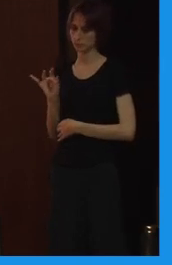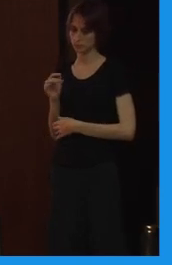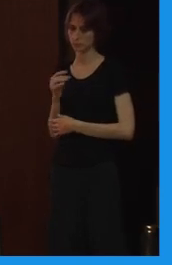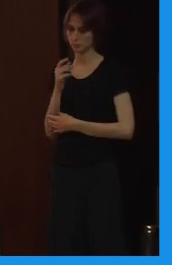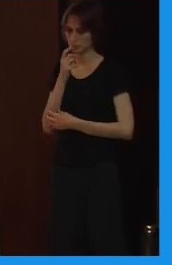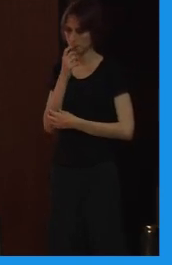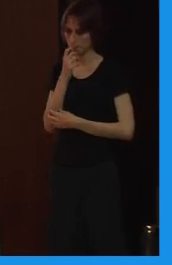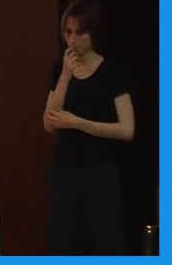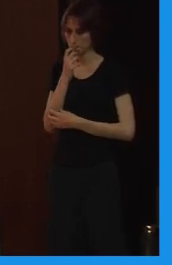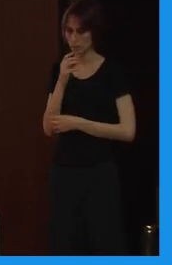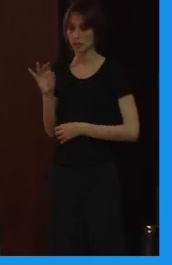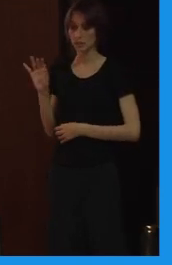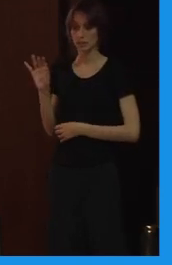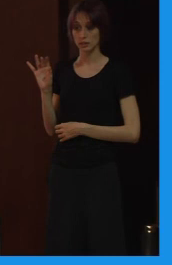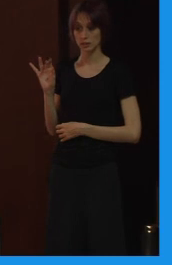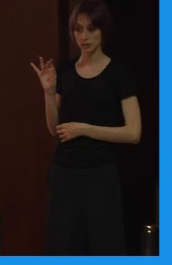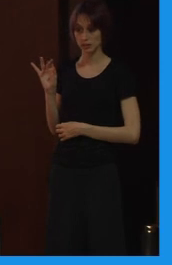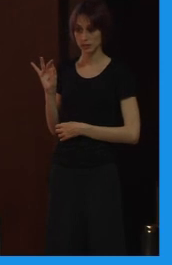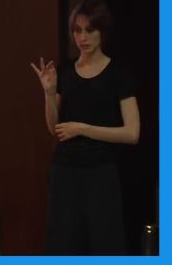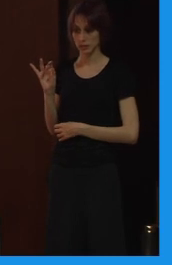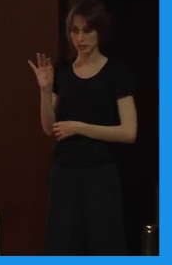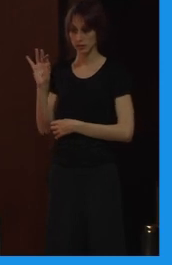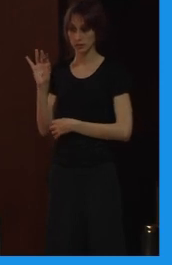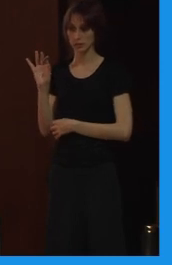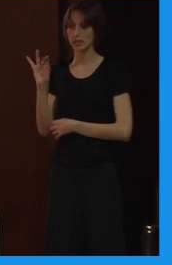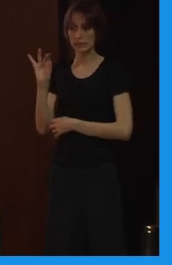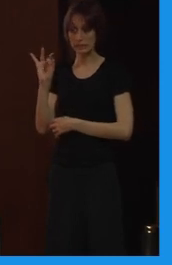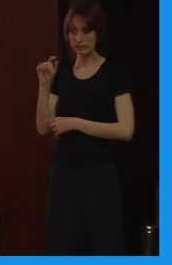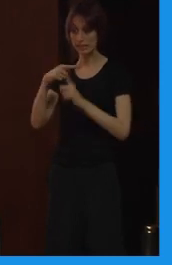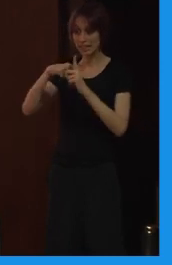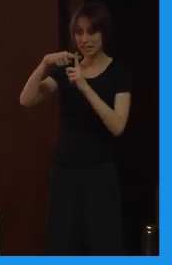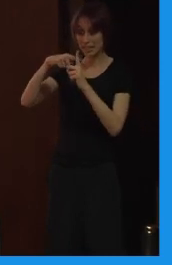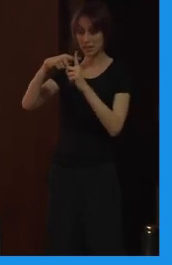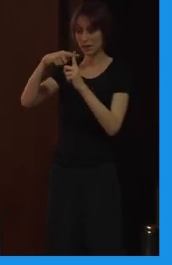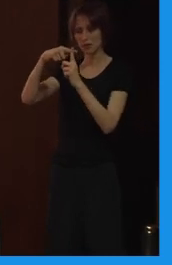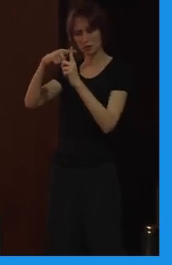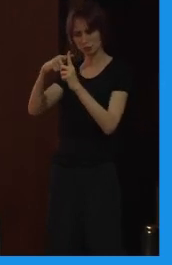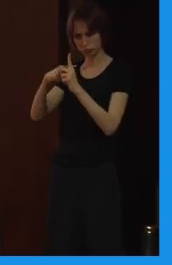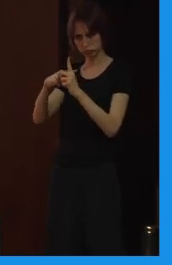hay algún déficit de mineral, si lo suplementas, si hay el déficit, si no, no,